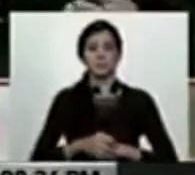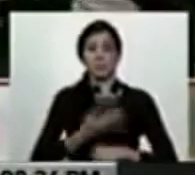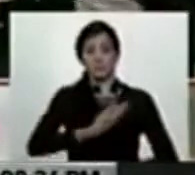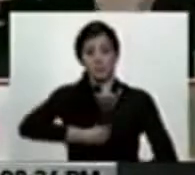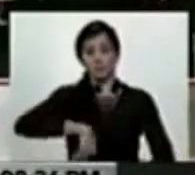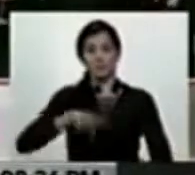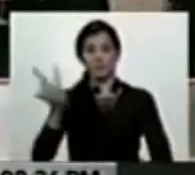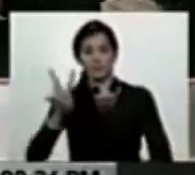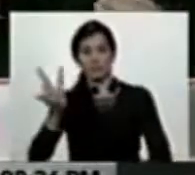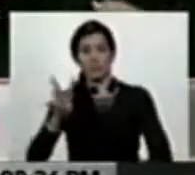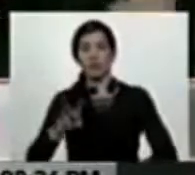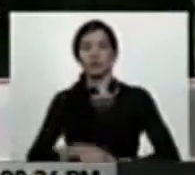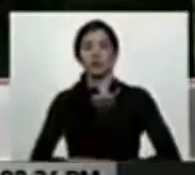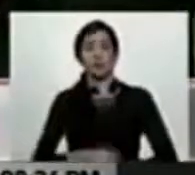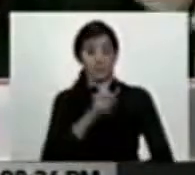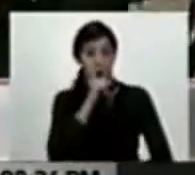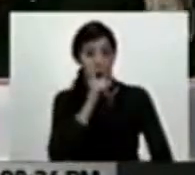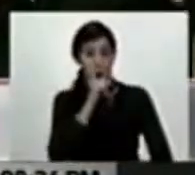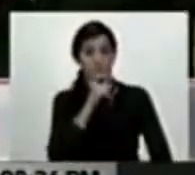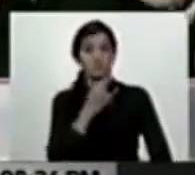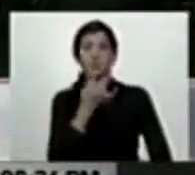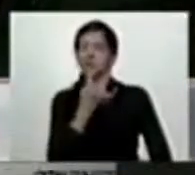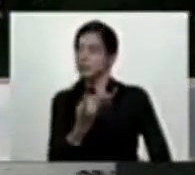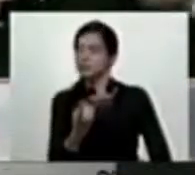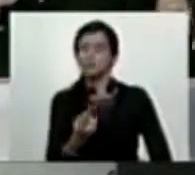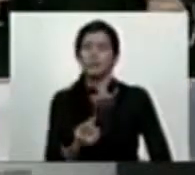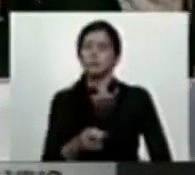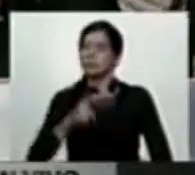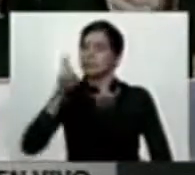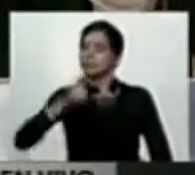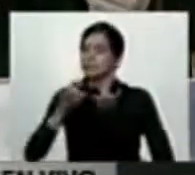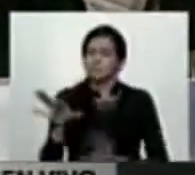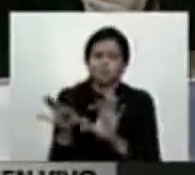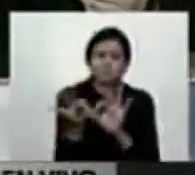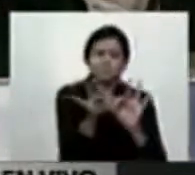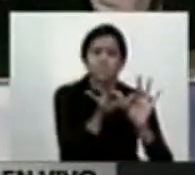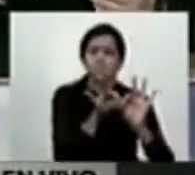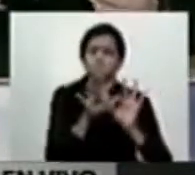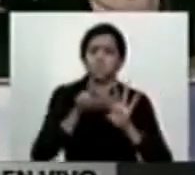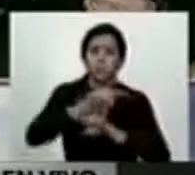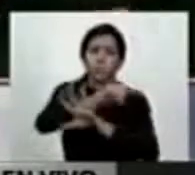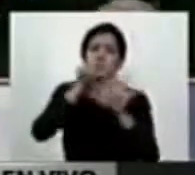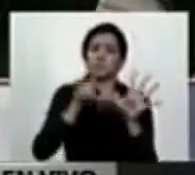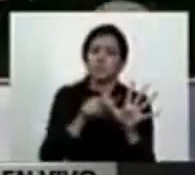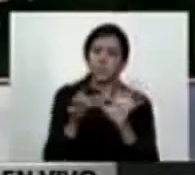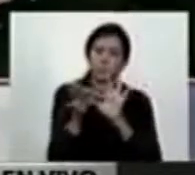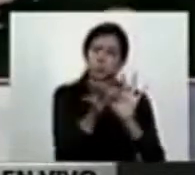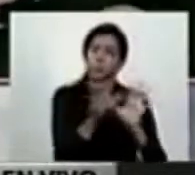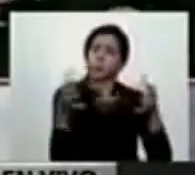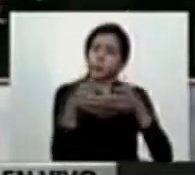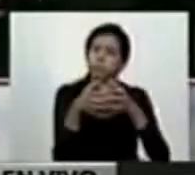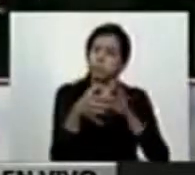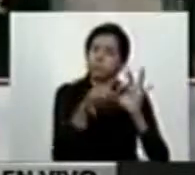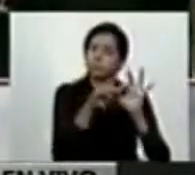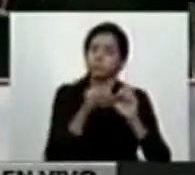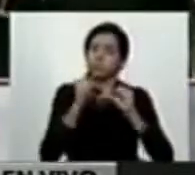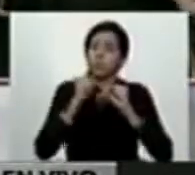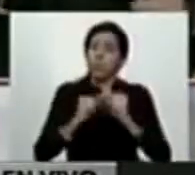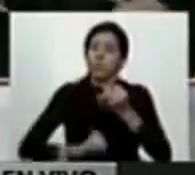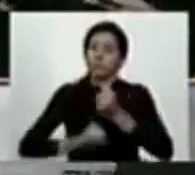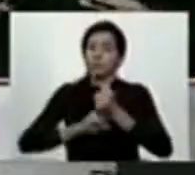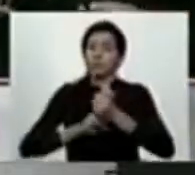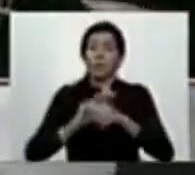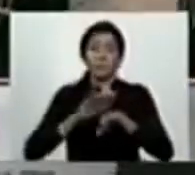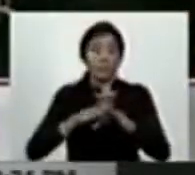República, Nicolás Maduro Moros, fortalecer el apresto operacional de la Fuerza Armada Nacional Bolivariana es una necesidad en un